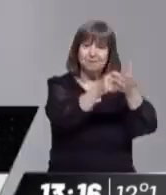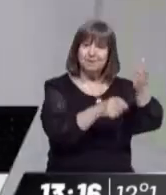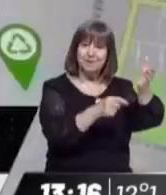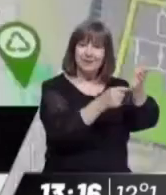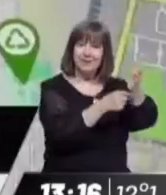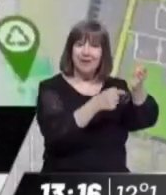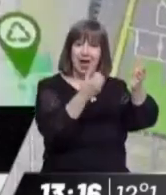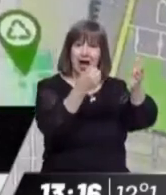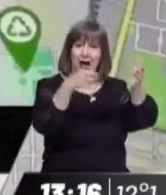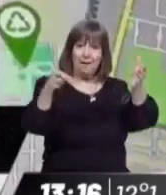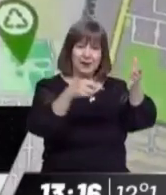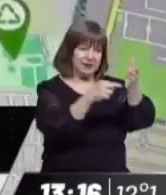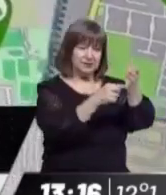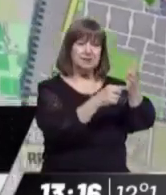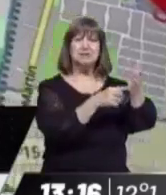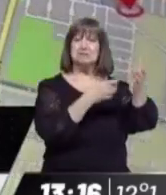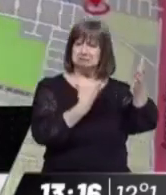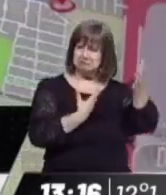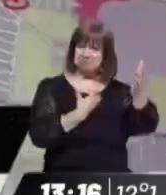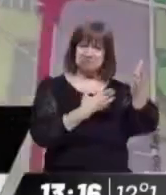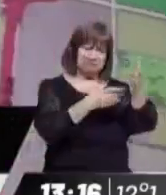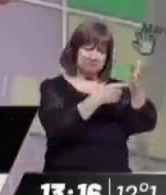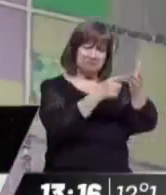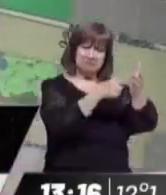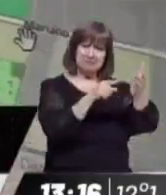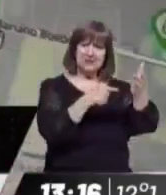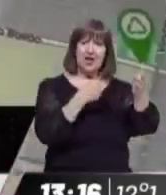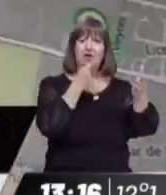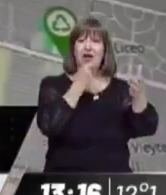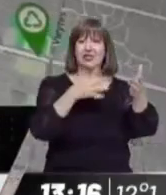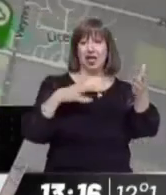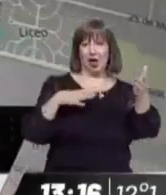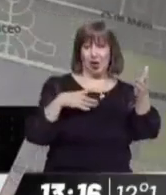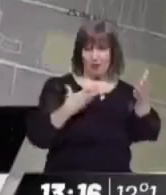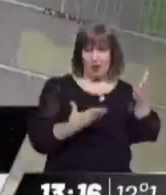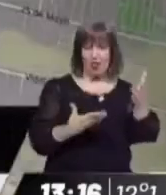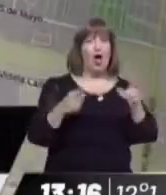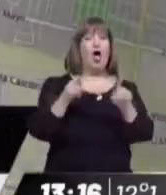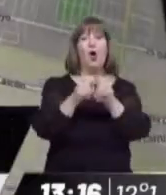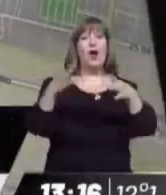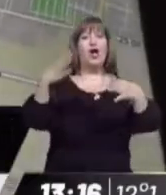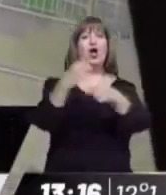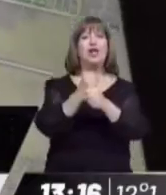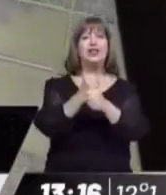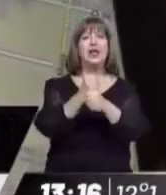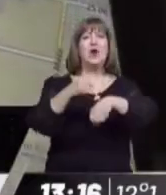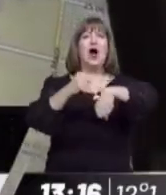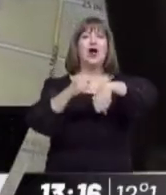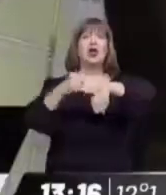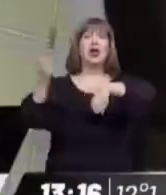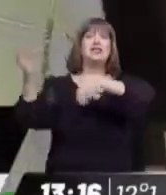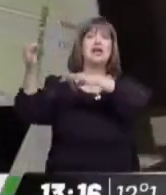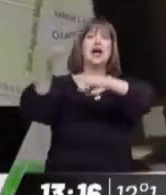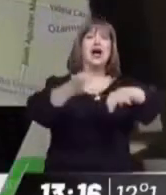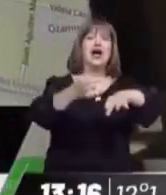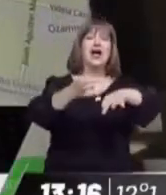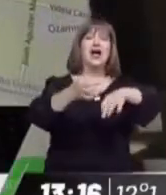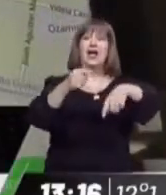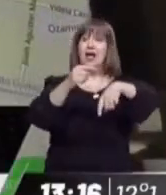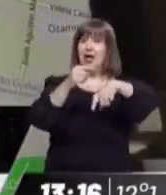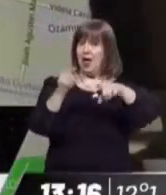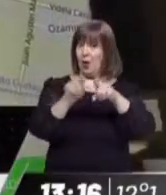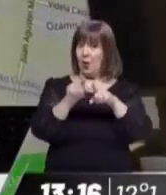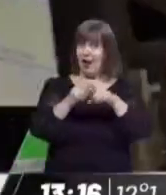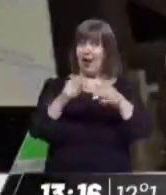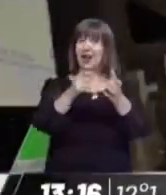las distintas ubicaciones que cuenta lujan para llevar en este caso la imagen lo que muestra es los restos